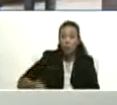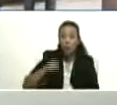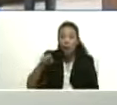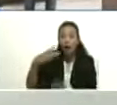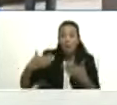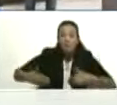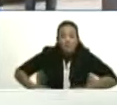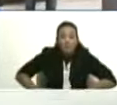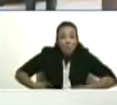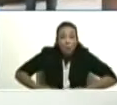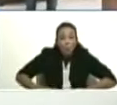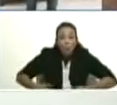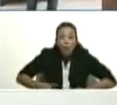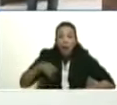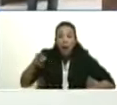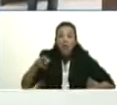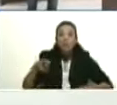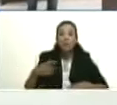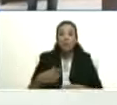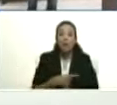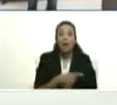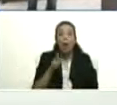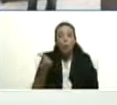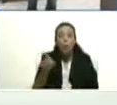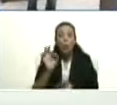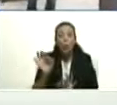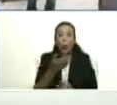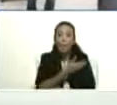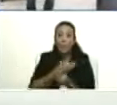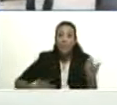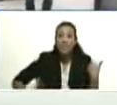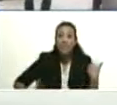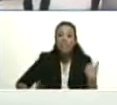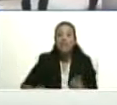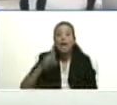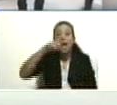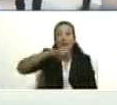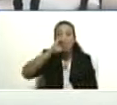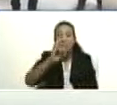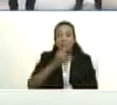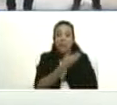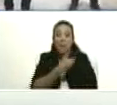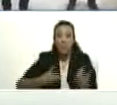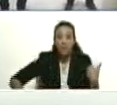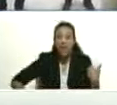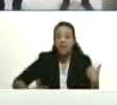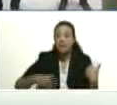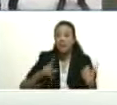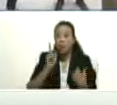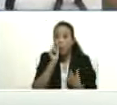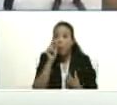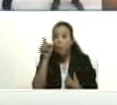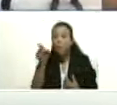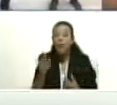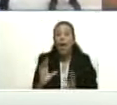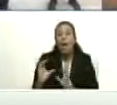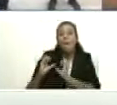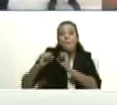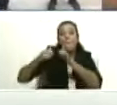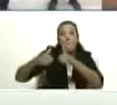esfuerzos con la República Popular China, con el presidente Xi Jinping, nosotros pudimos, bueno,